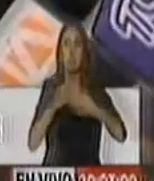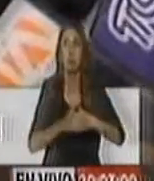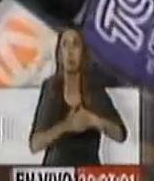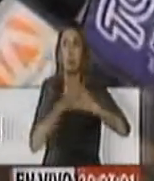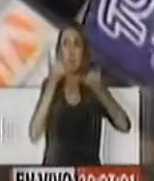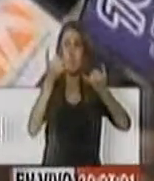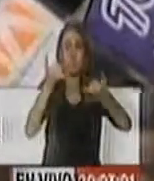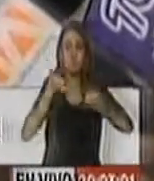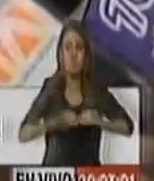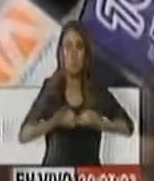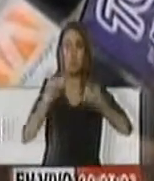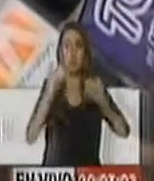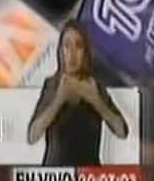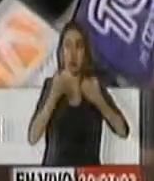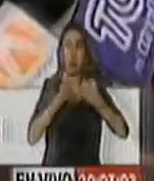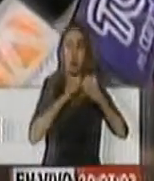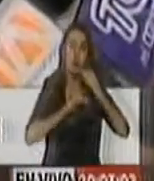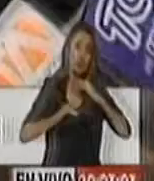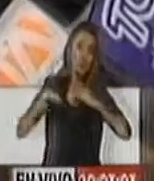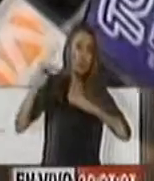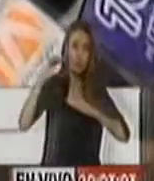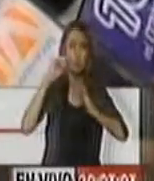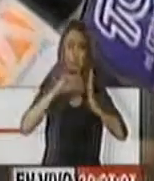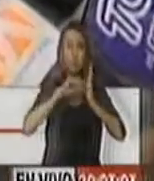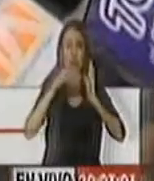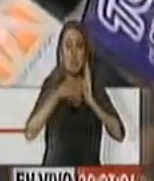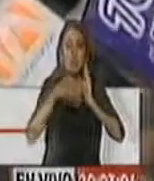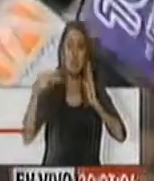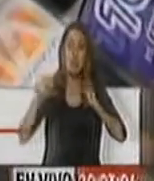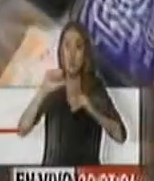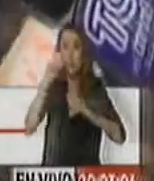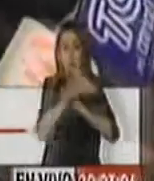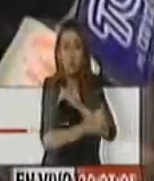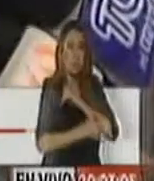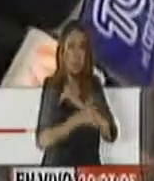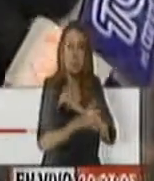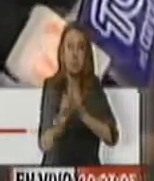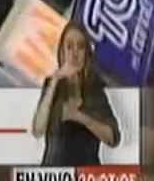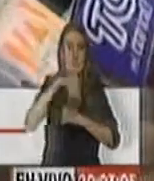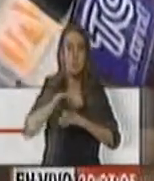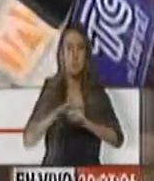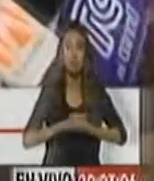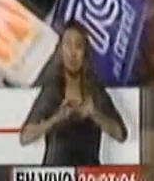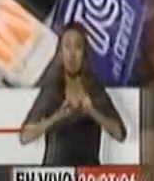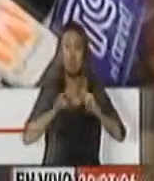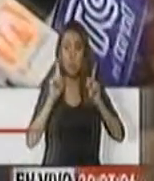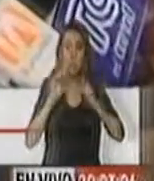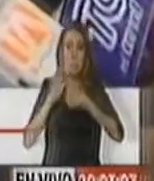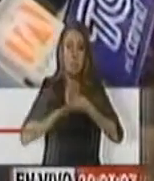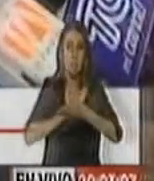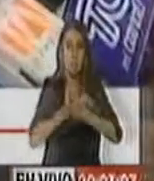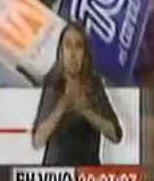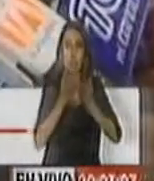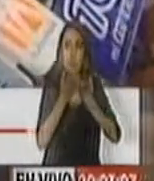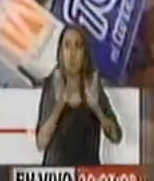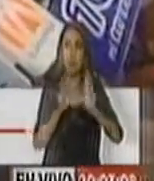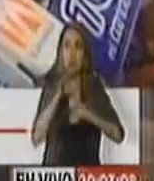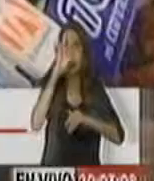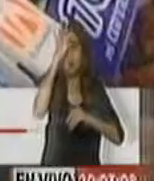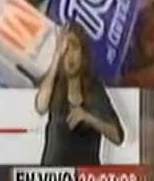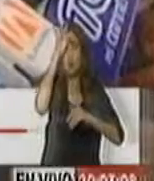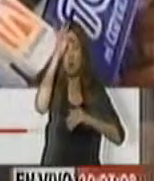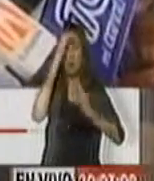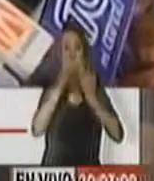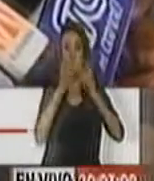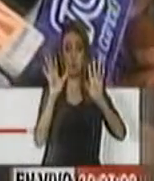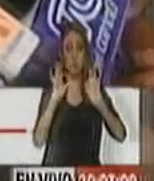Estamos hablando de equipos de altísima tecnología que tienen que ser importados, tomógrafos, y luego iremos a la lógica de la apertura progresiva. Ustedes saben que un hospital nunca se